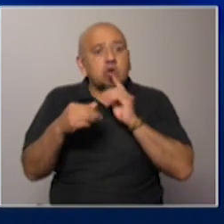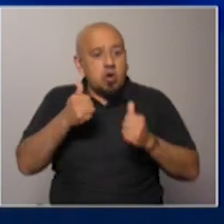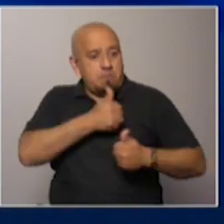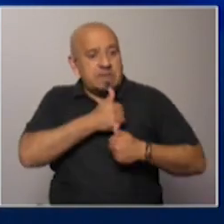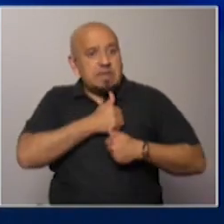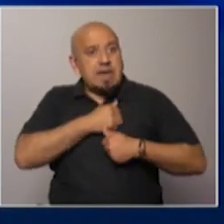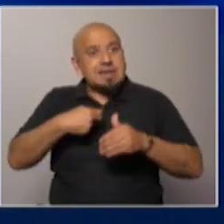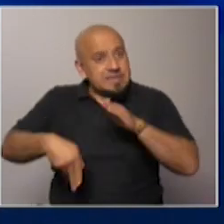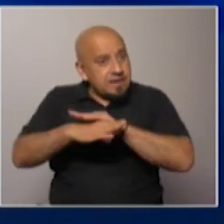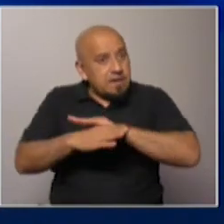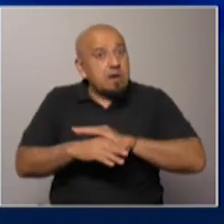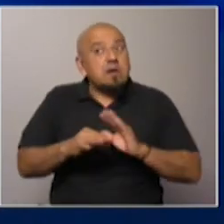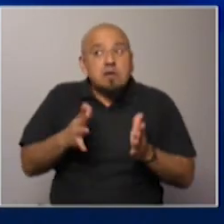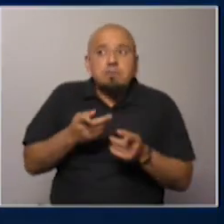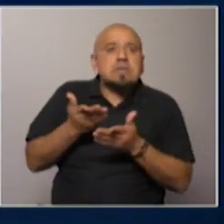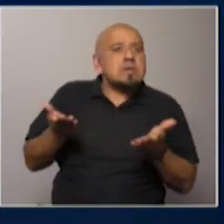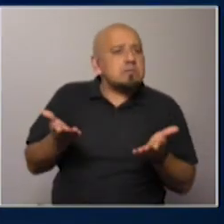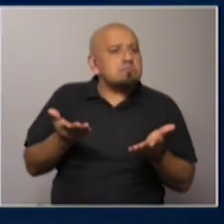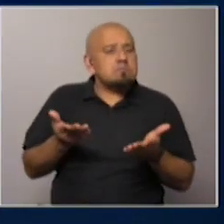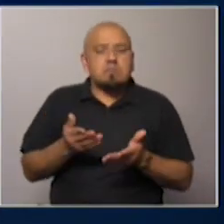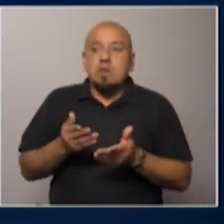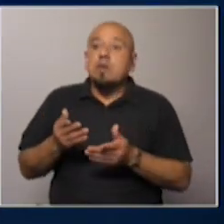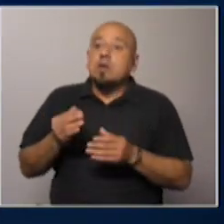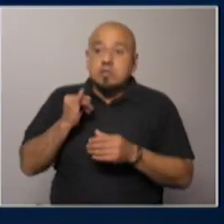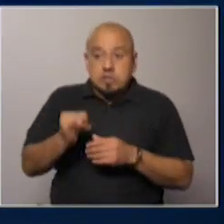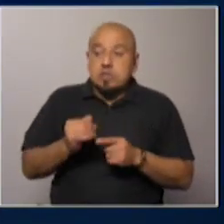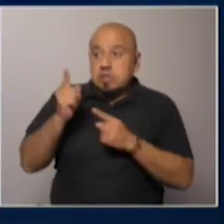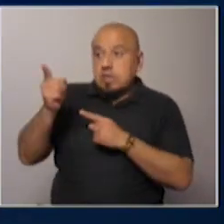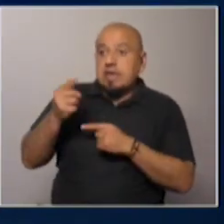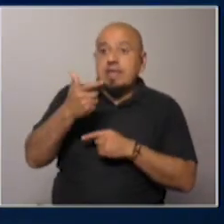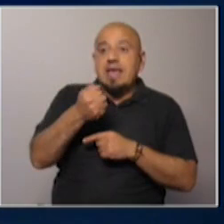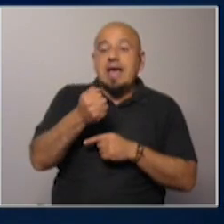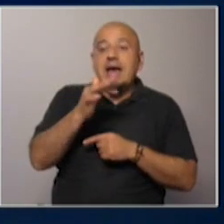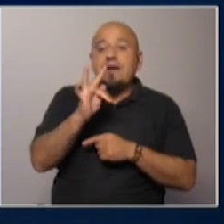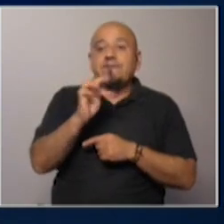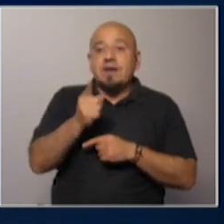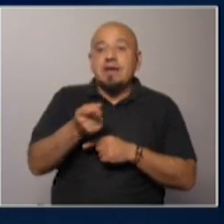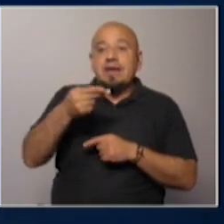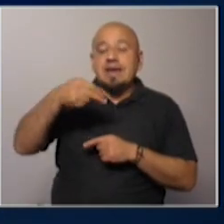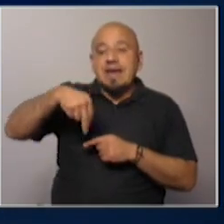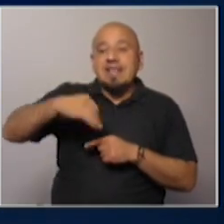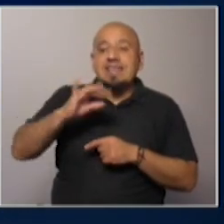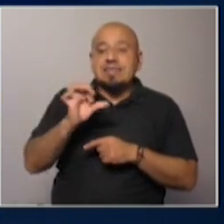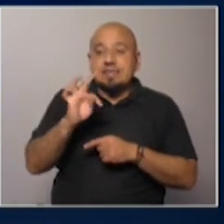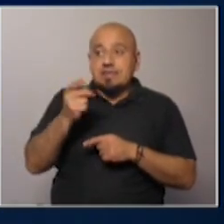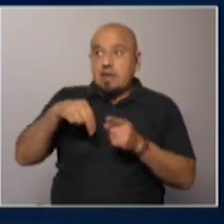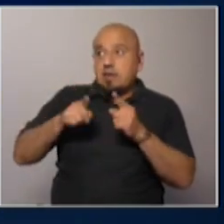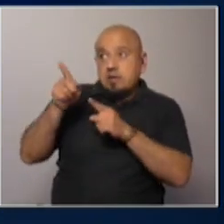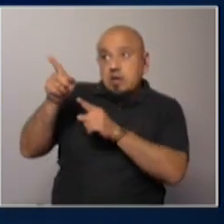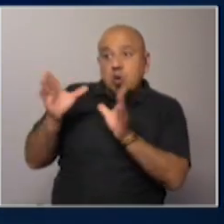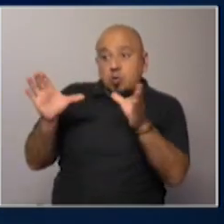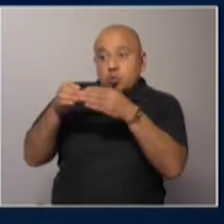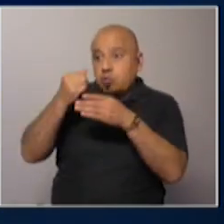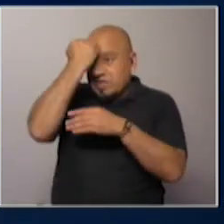este anuncio de trump la retirada de eeuu bueno efectivamente en afganistán no hay lo que pesa es el temor a que vuelva a ser un abrigo de grupos